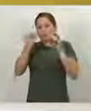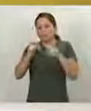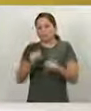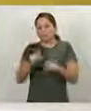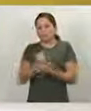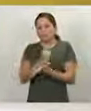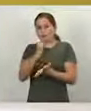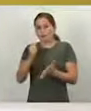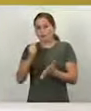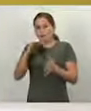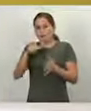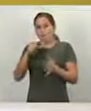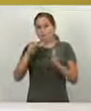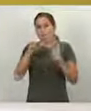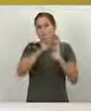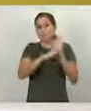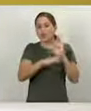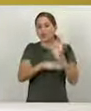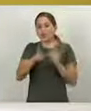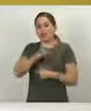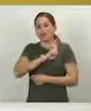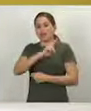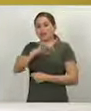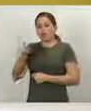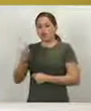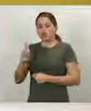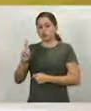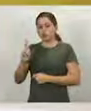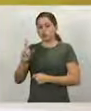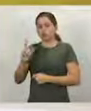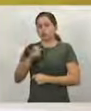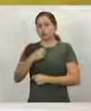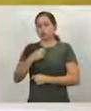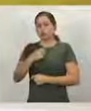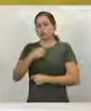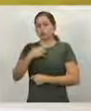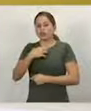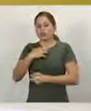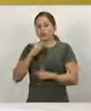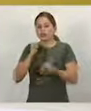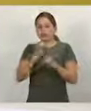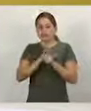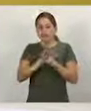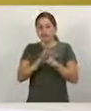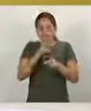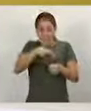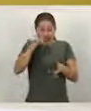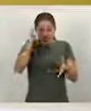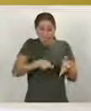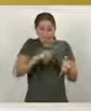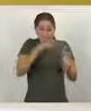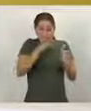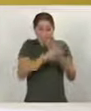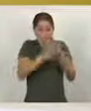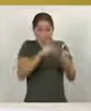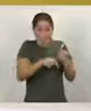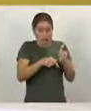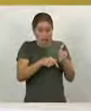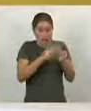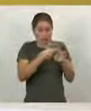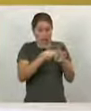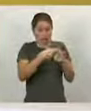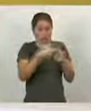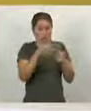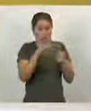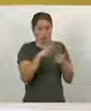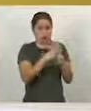se convirtió en el programa de la revolución, yo tengo que partir de ese juicio. La historia me